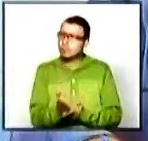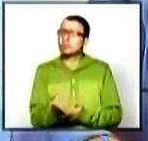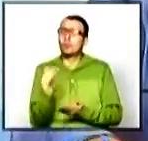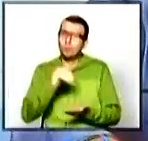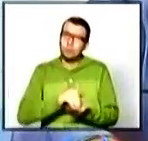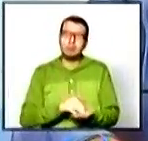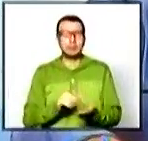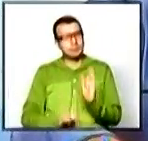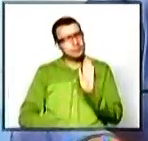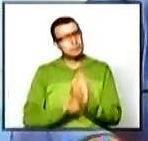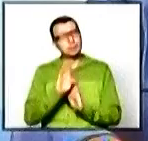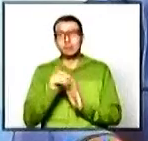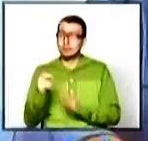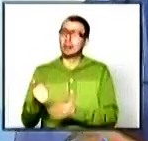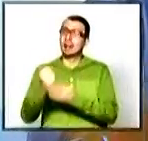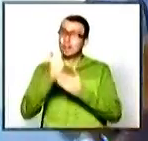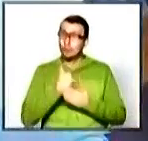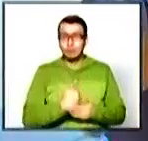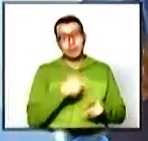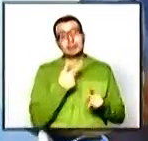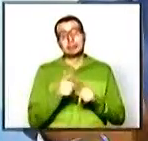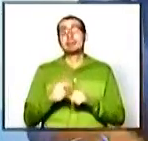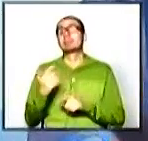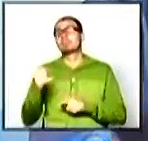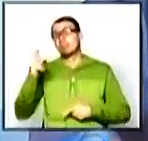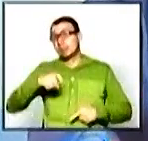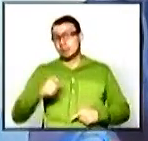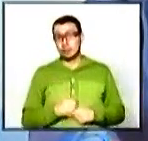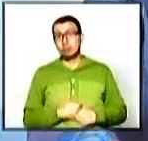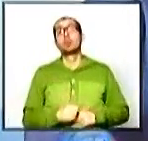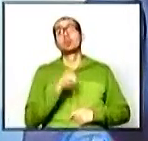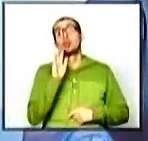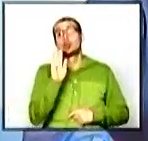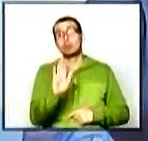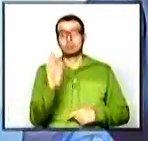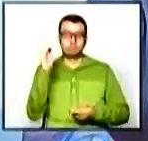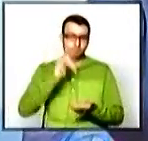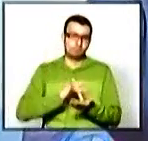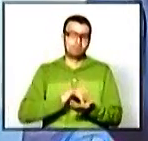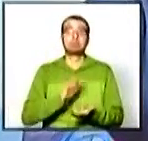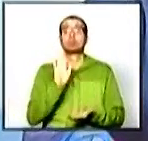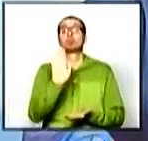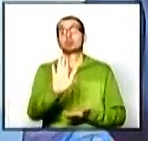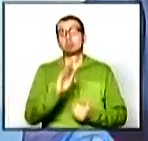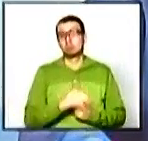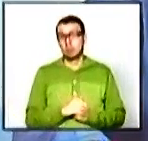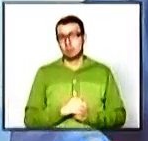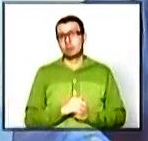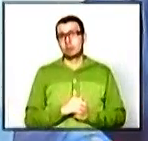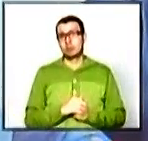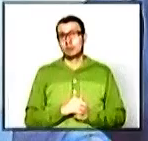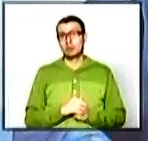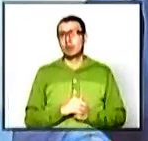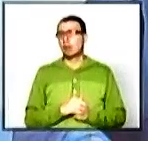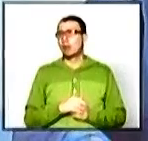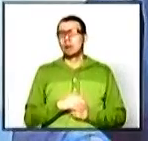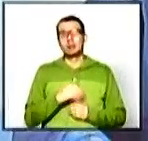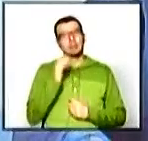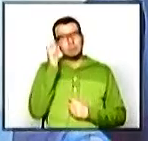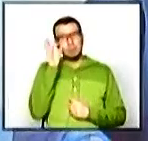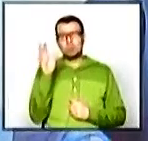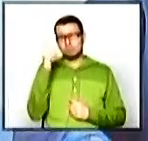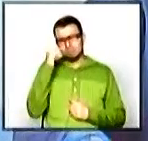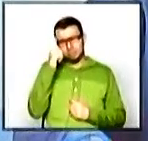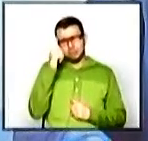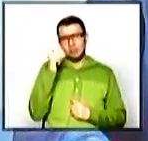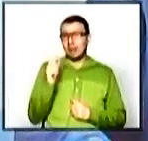retomar de las ayudas terapéuticas, porque finalmente es usted el paciente. Pero es que a mí me pasa algo que yo les